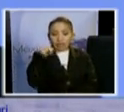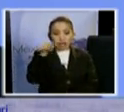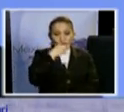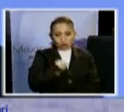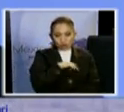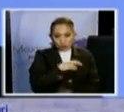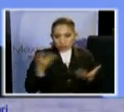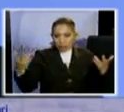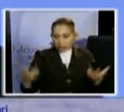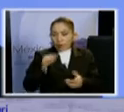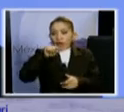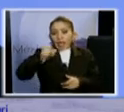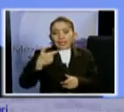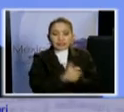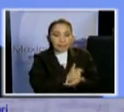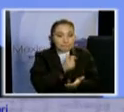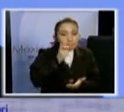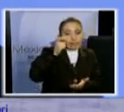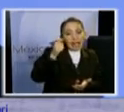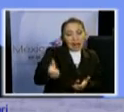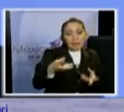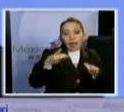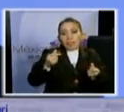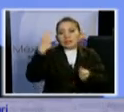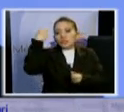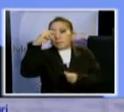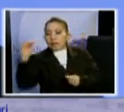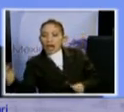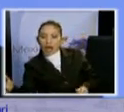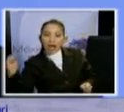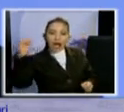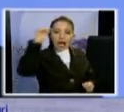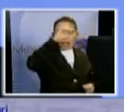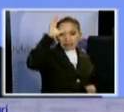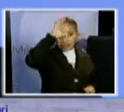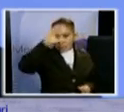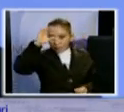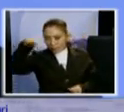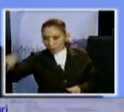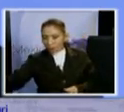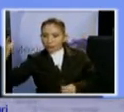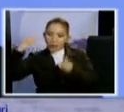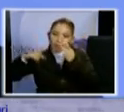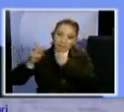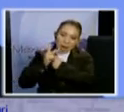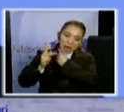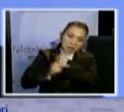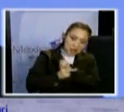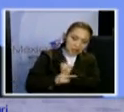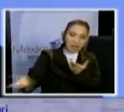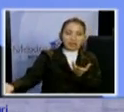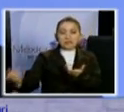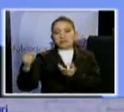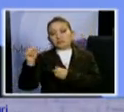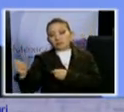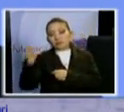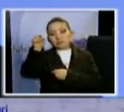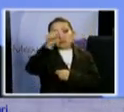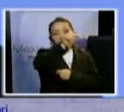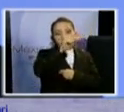hacemos nosotros es nada más pagar los gastos de viajes de los científicos que vienen de países en desarrollo o personas que